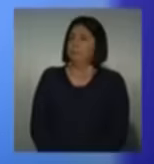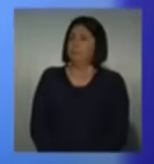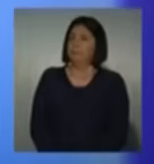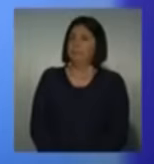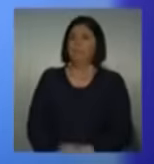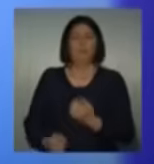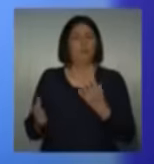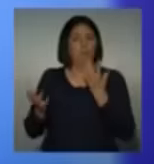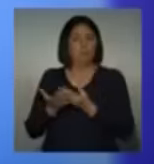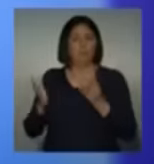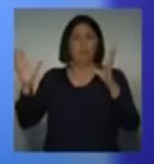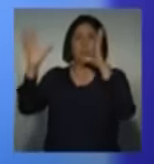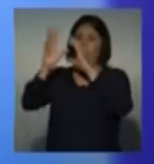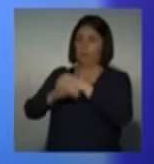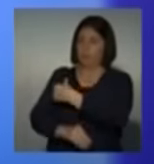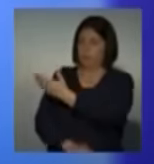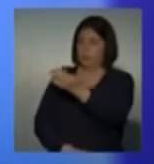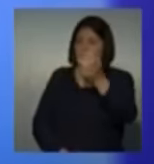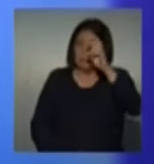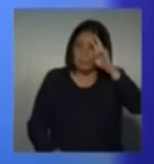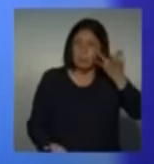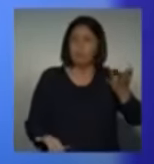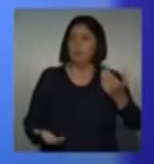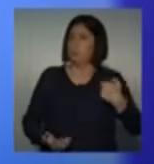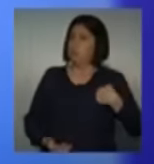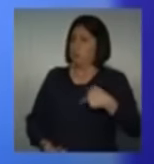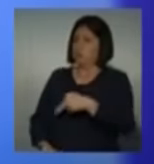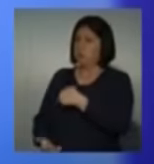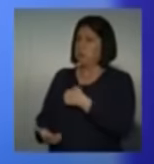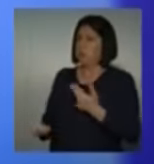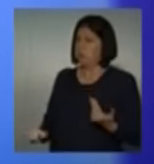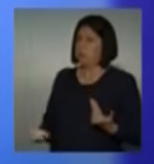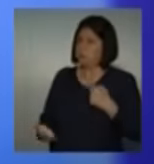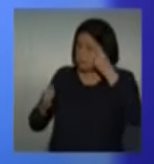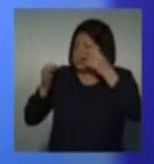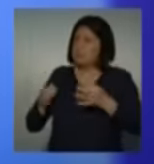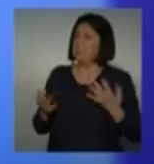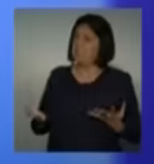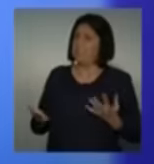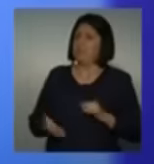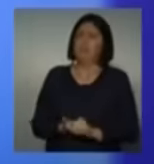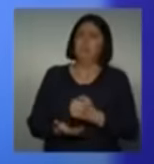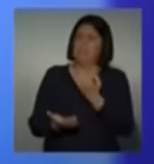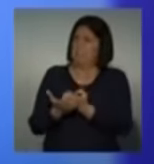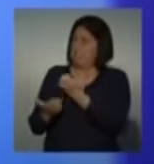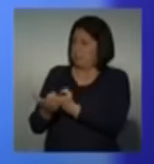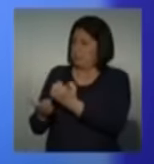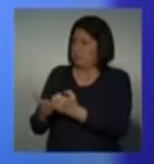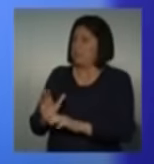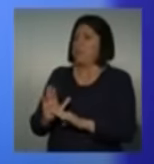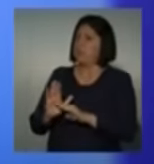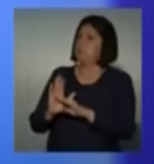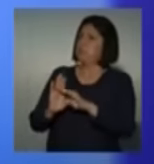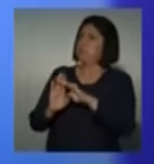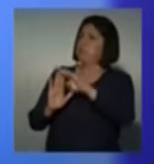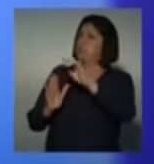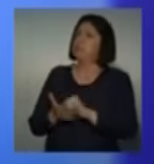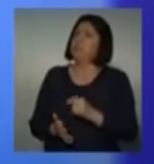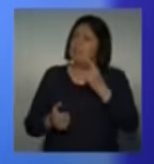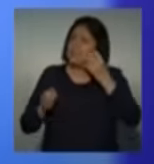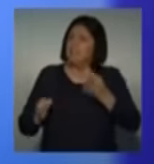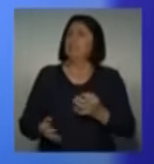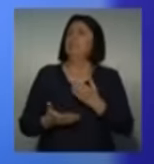Buenas noches a todo el Perú. Nosotros creemos en el crecimiento económico, pero creemos que el crecimiento económico